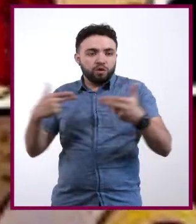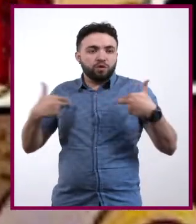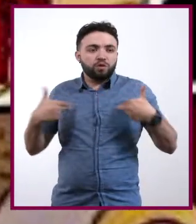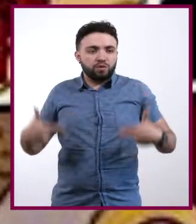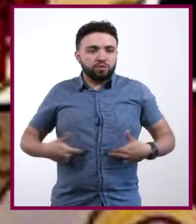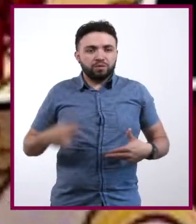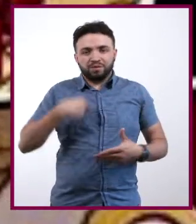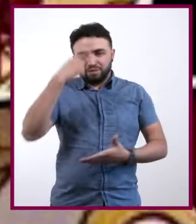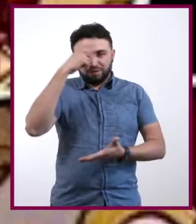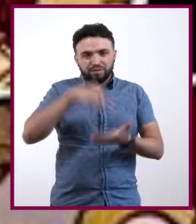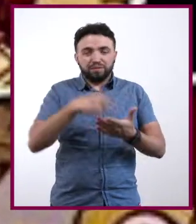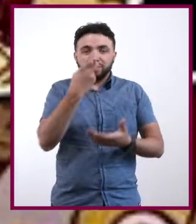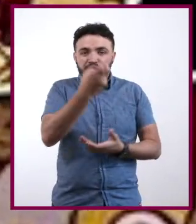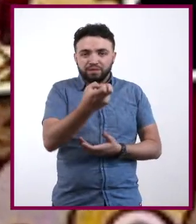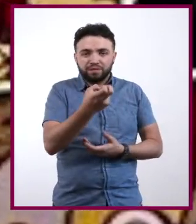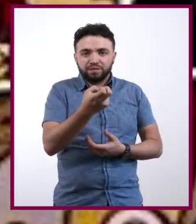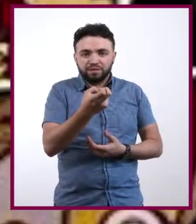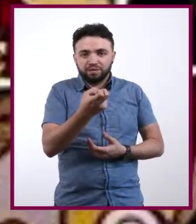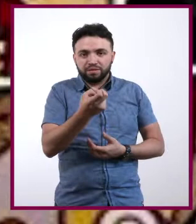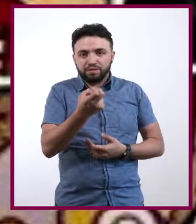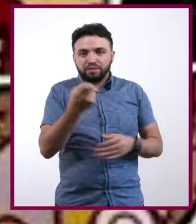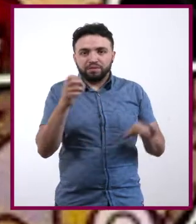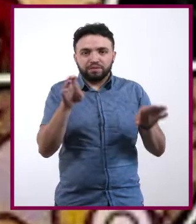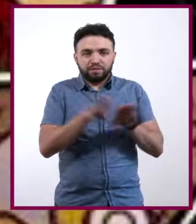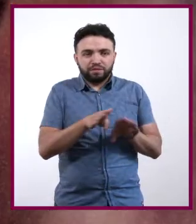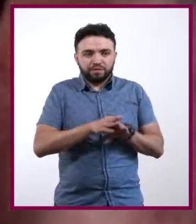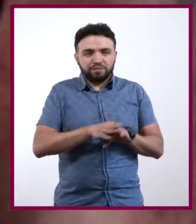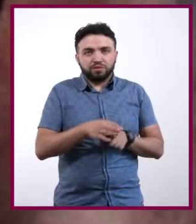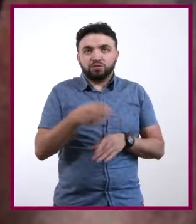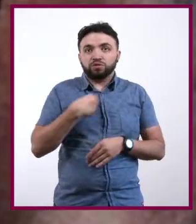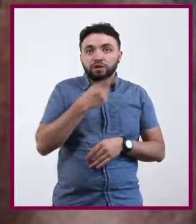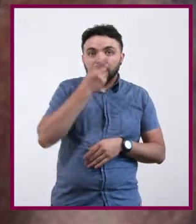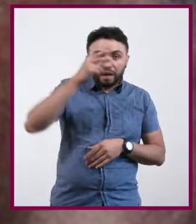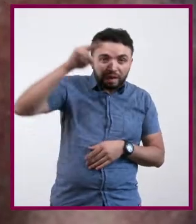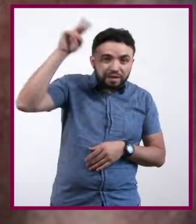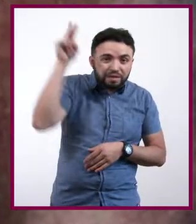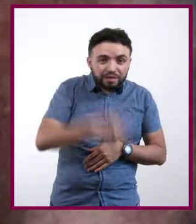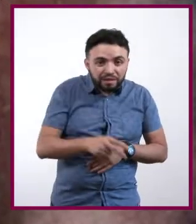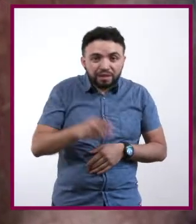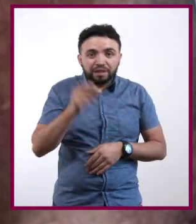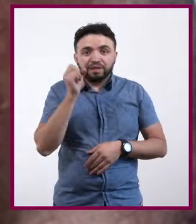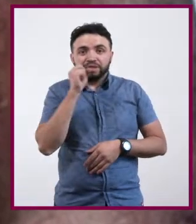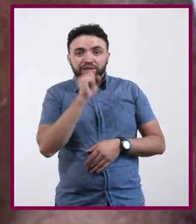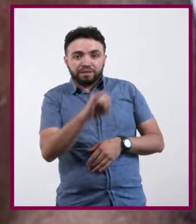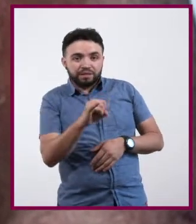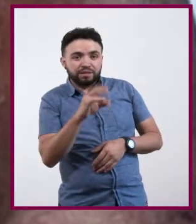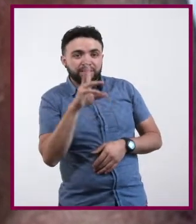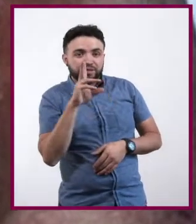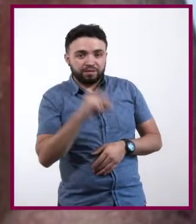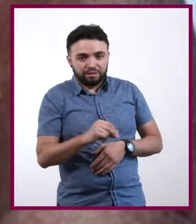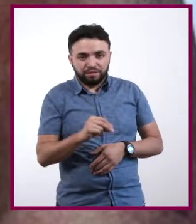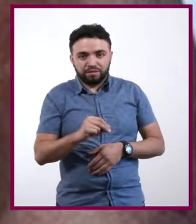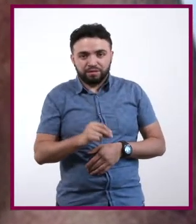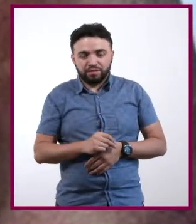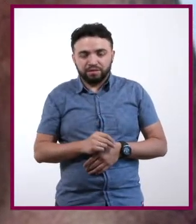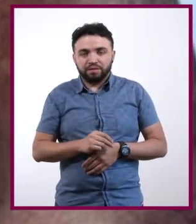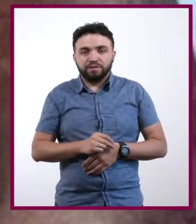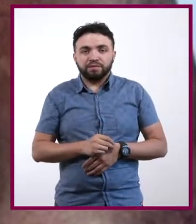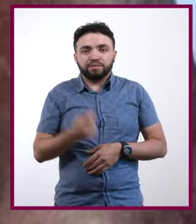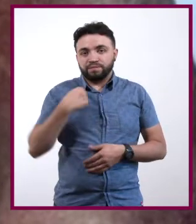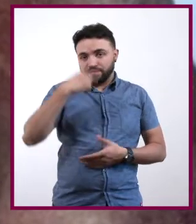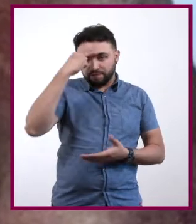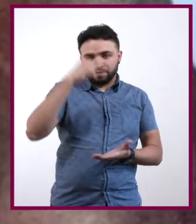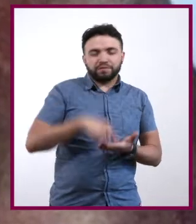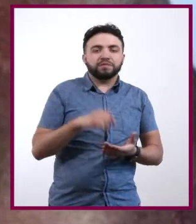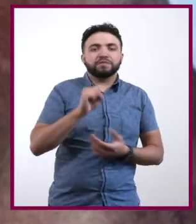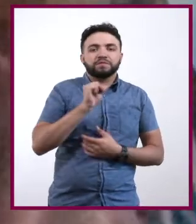yo creo que de alguna manera, sin afirmar que esté presente en el occidente de México, creo